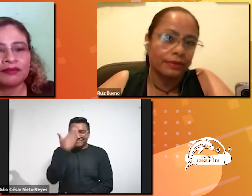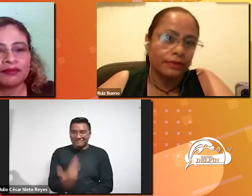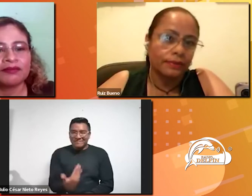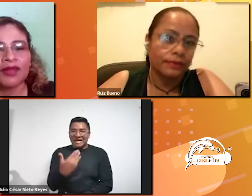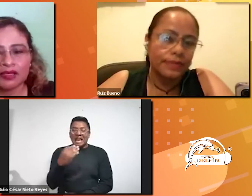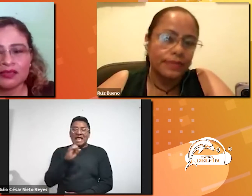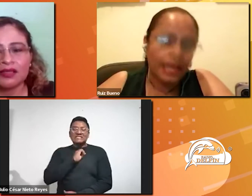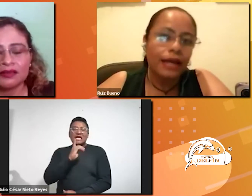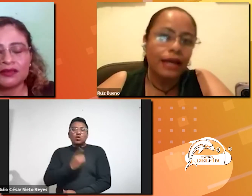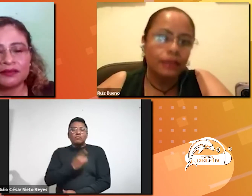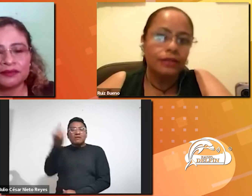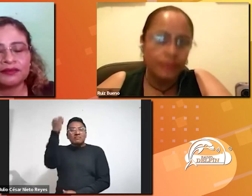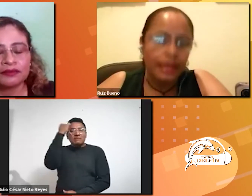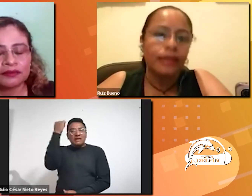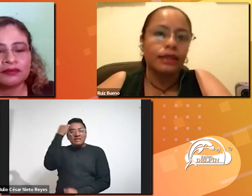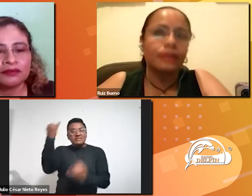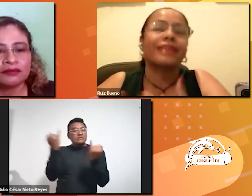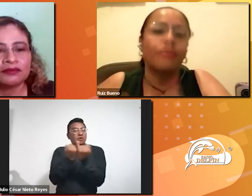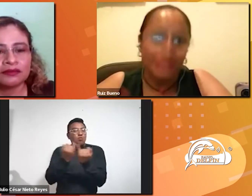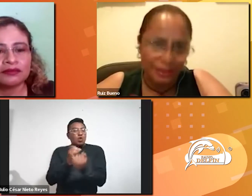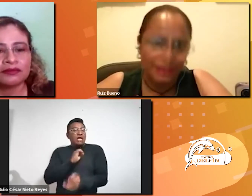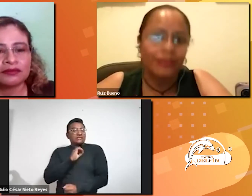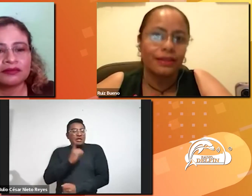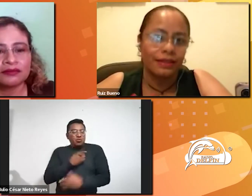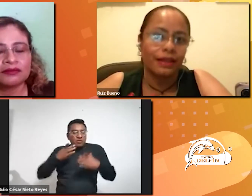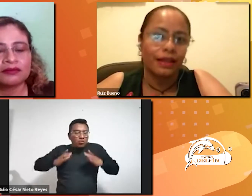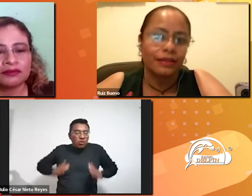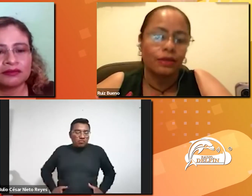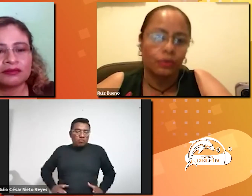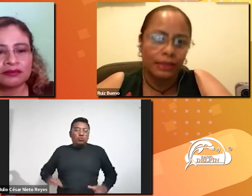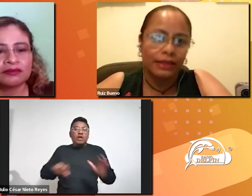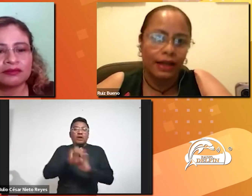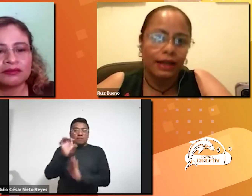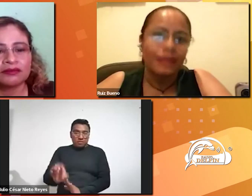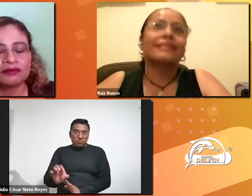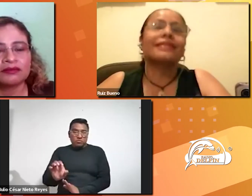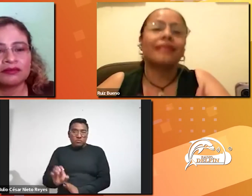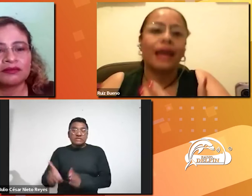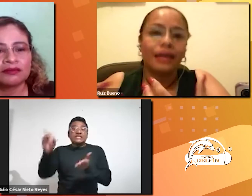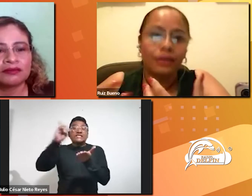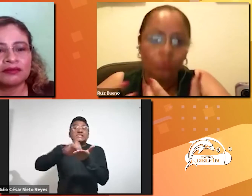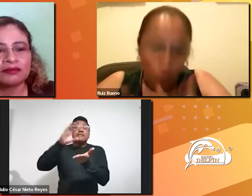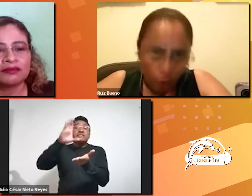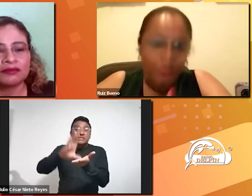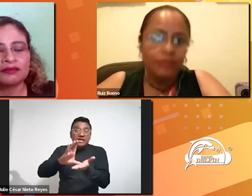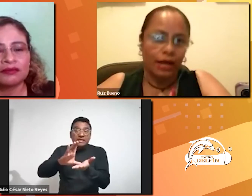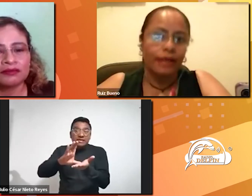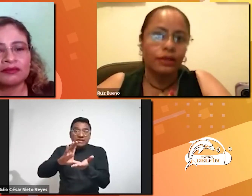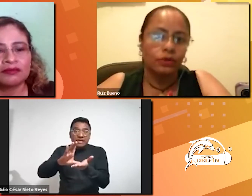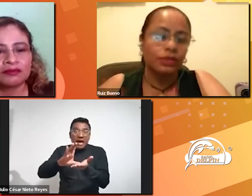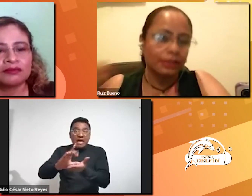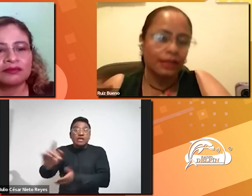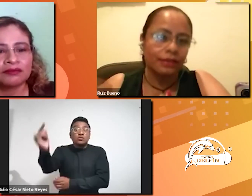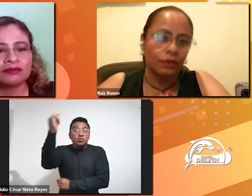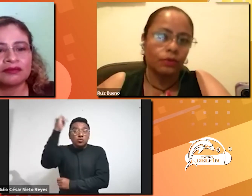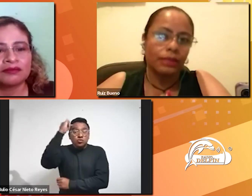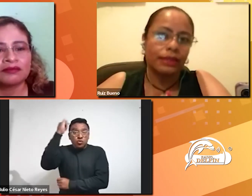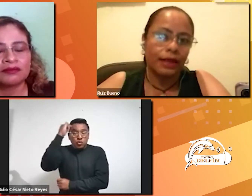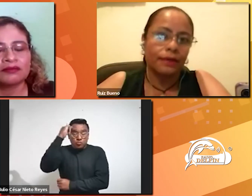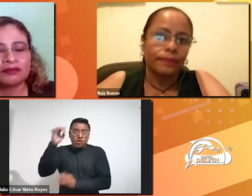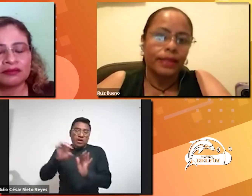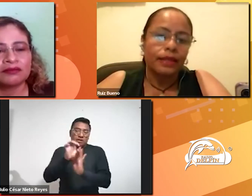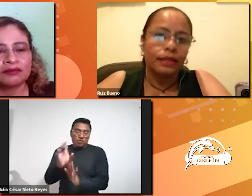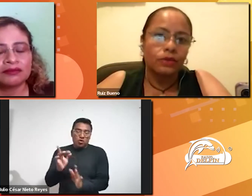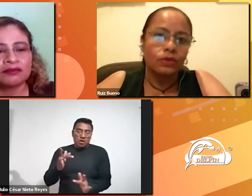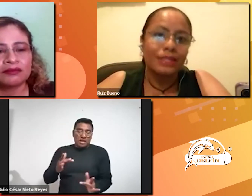orgánica. Si hay discapacidad desde la salud mental, si hay dolores orgánicos desde la salud